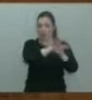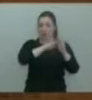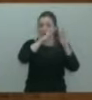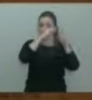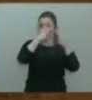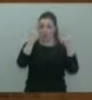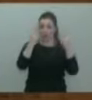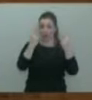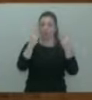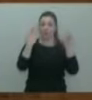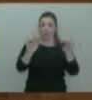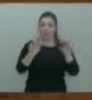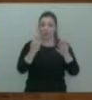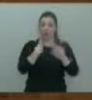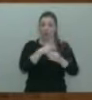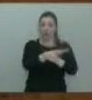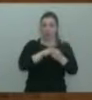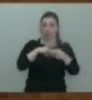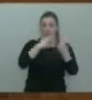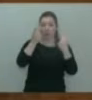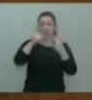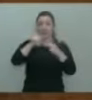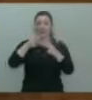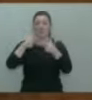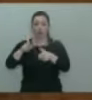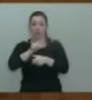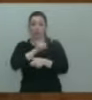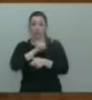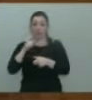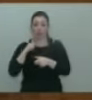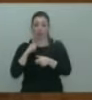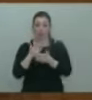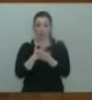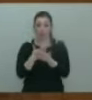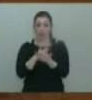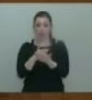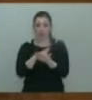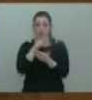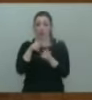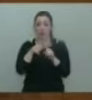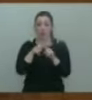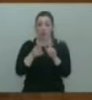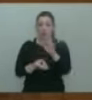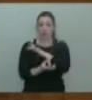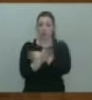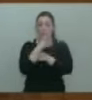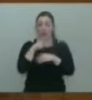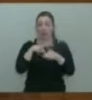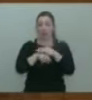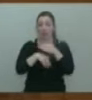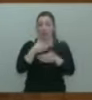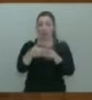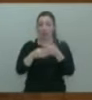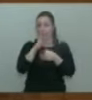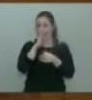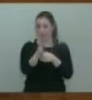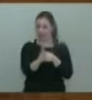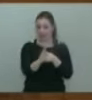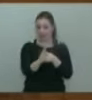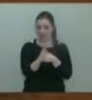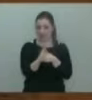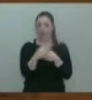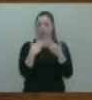la Administración pública y el sector privado para una gestión indirecta de esos servicios. Es una gestión indirecta. Trate